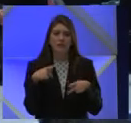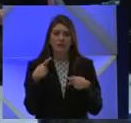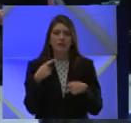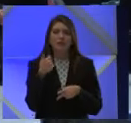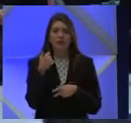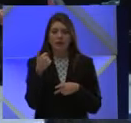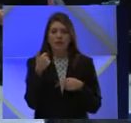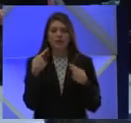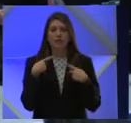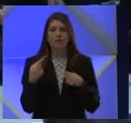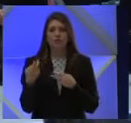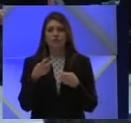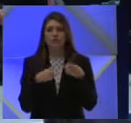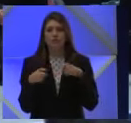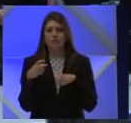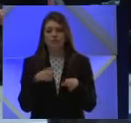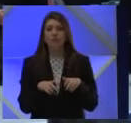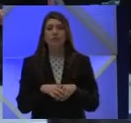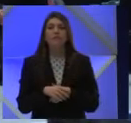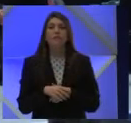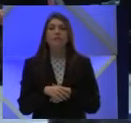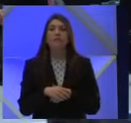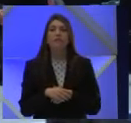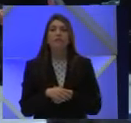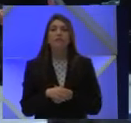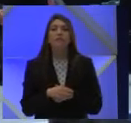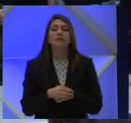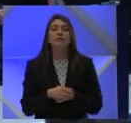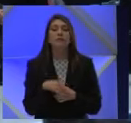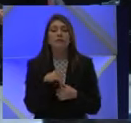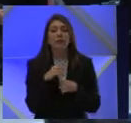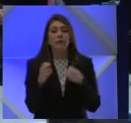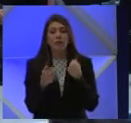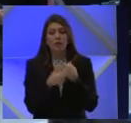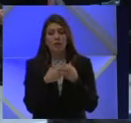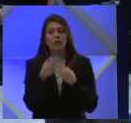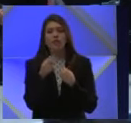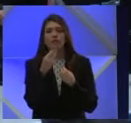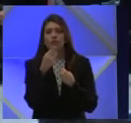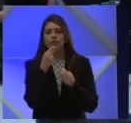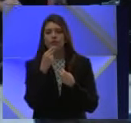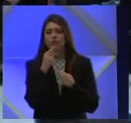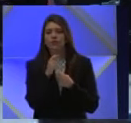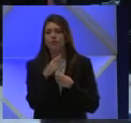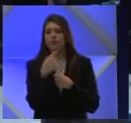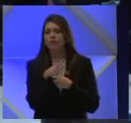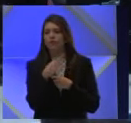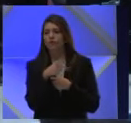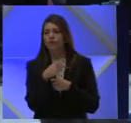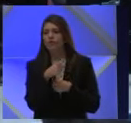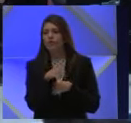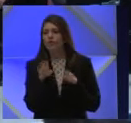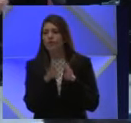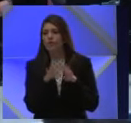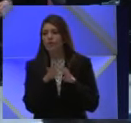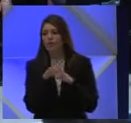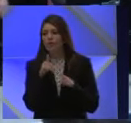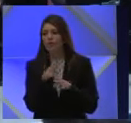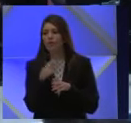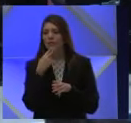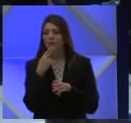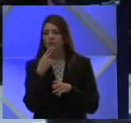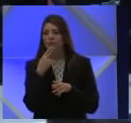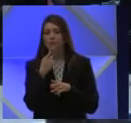humanos aquí europa participa muchísimo con el módulo de servicio que vemos acoplado a la cápsula el módulo de